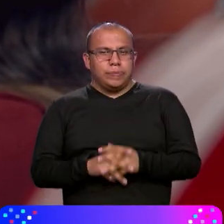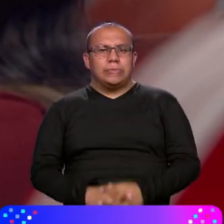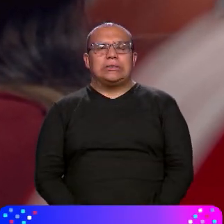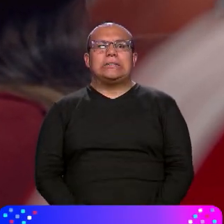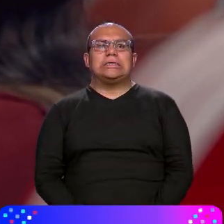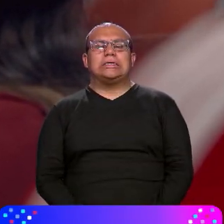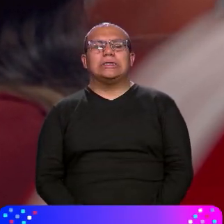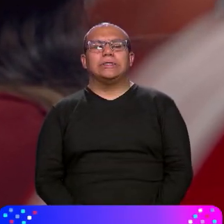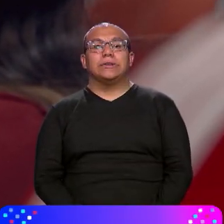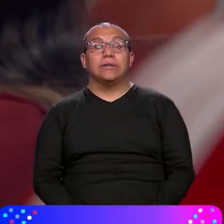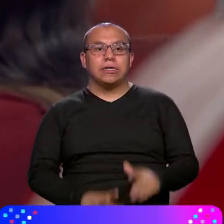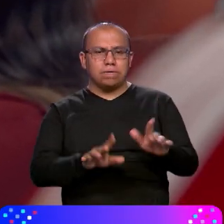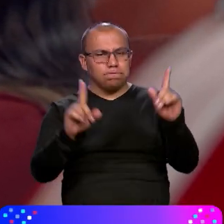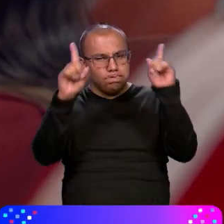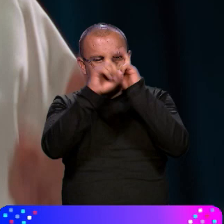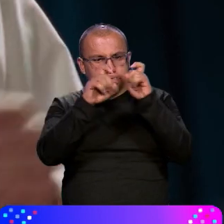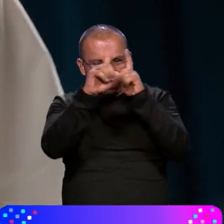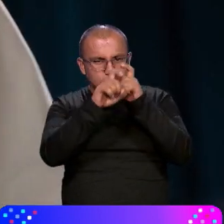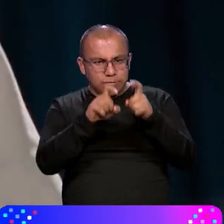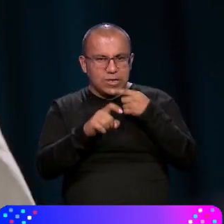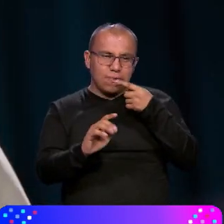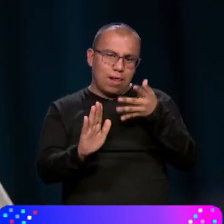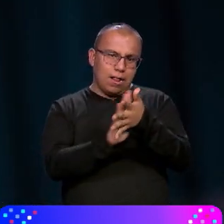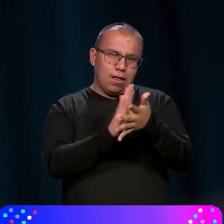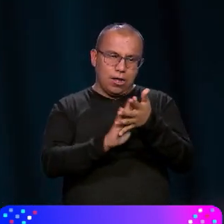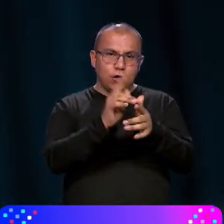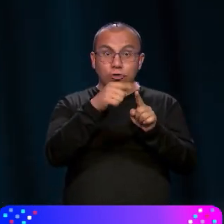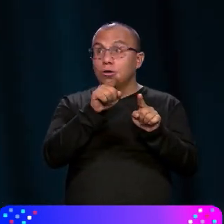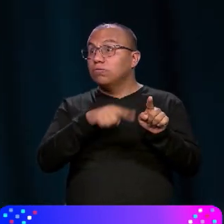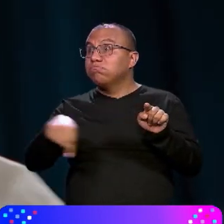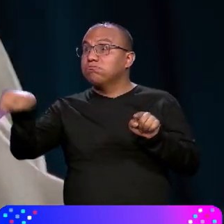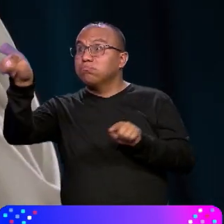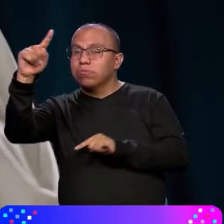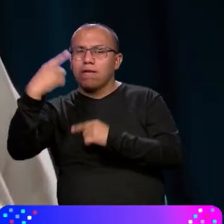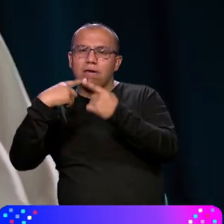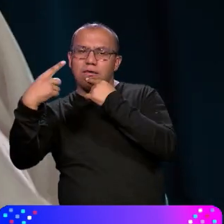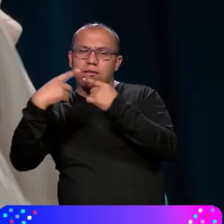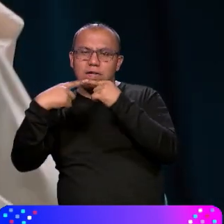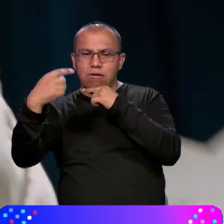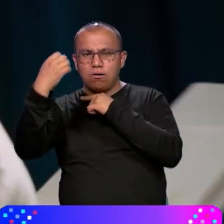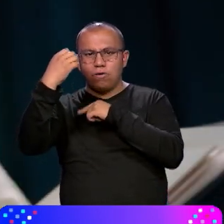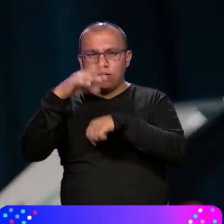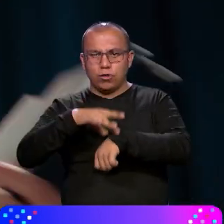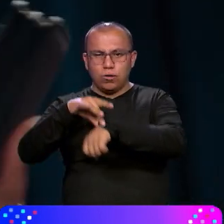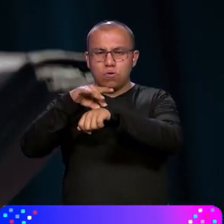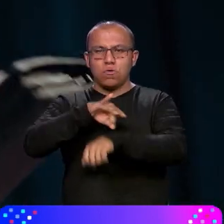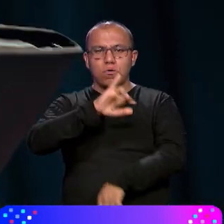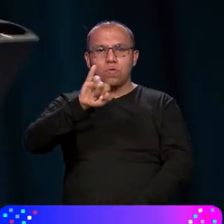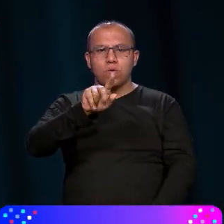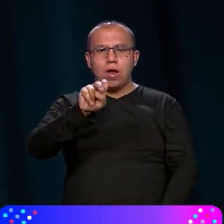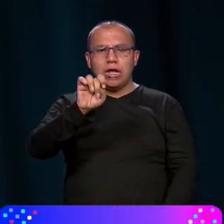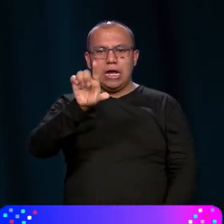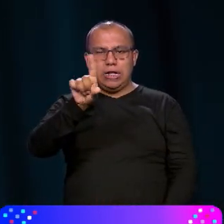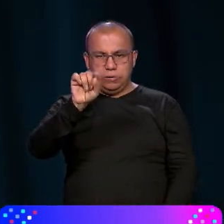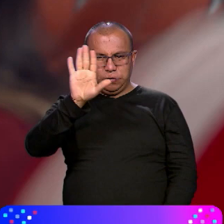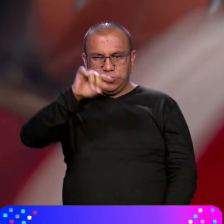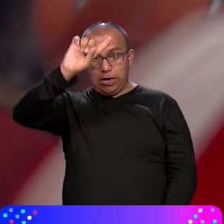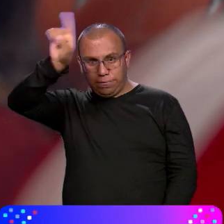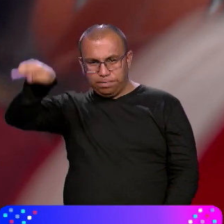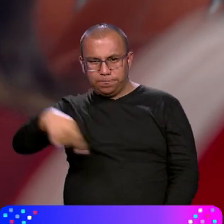Bueno, me hacen el favor y reflexionan en lo que les acabo de decir. Yo voy, me voy a hablar con el doctor Juan Carlos una cosita, ya, ya